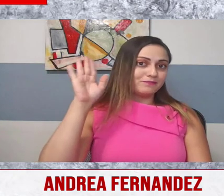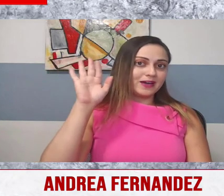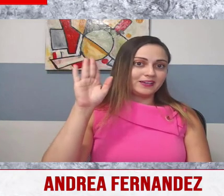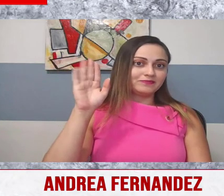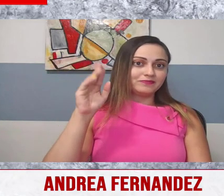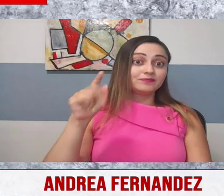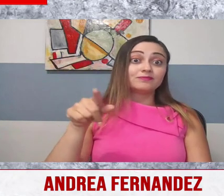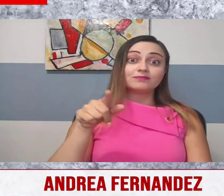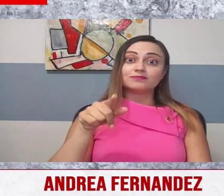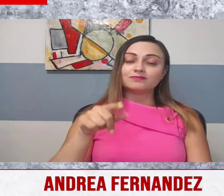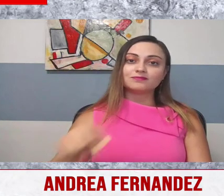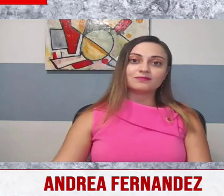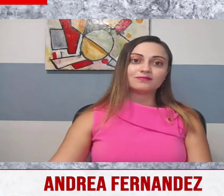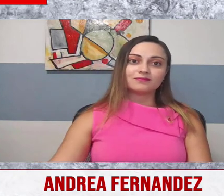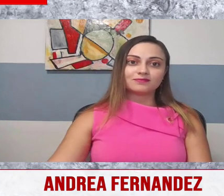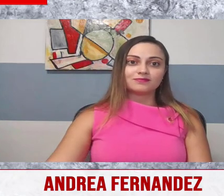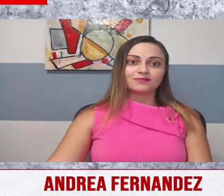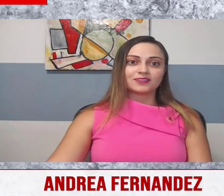próximo video,